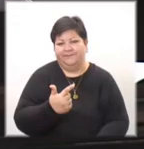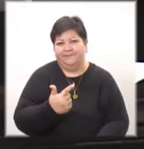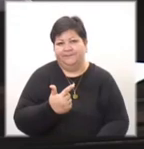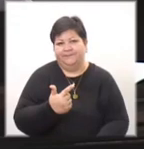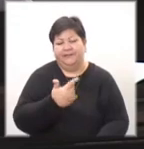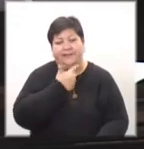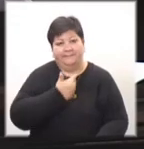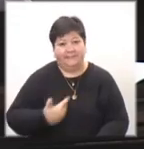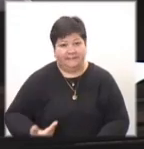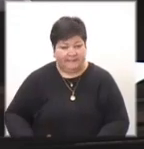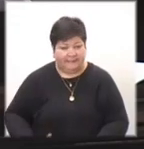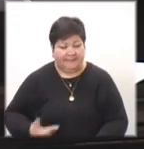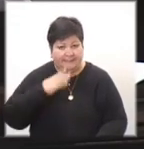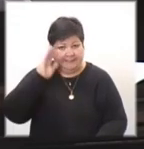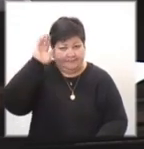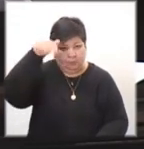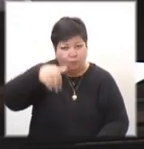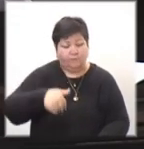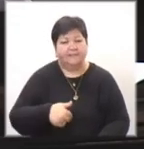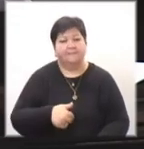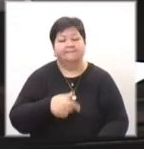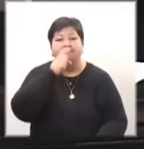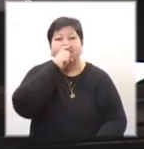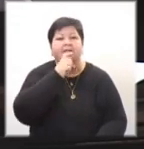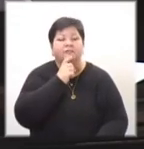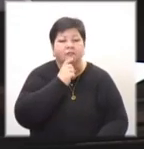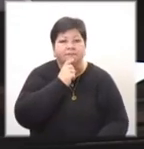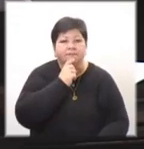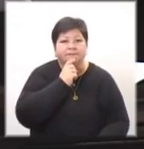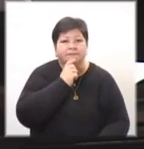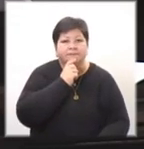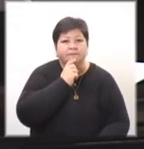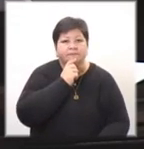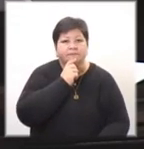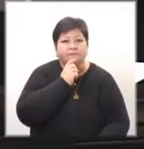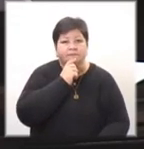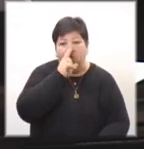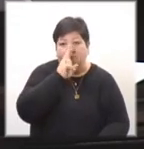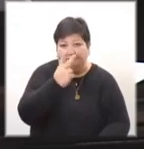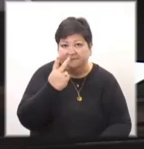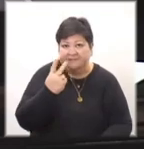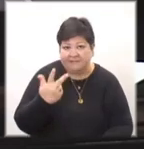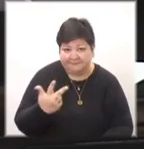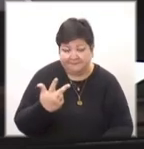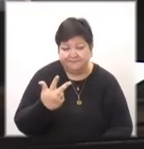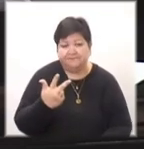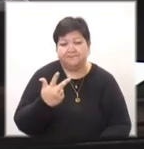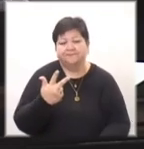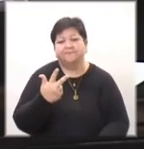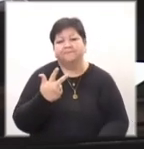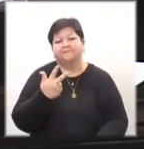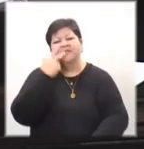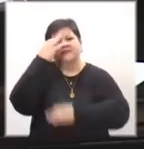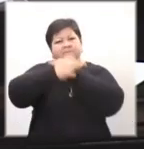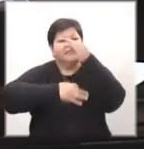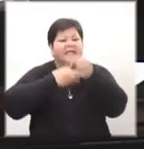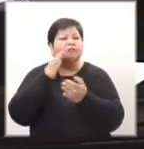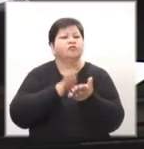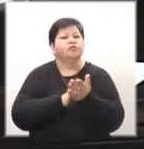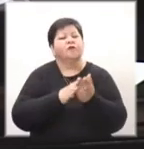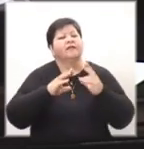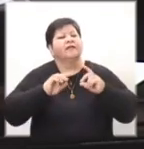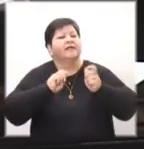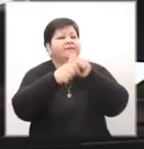de la República, en marzo de este año, haciendo referencia a la reforma de jubilaciones